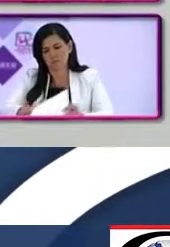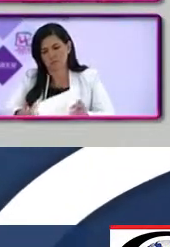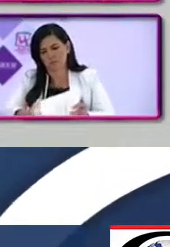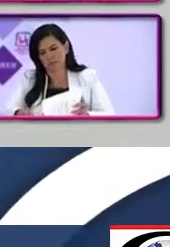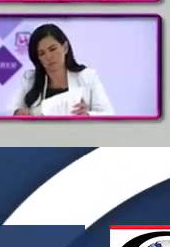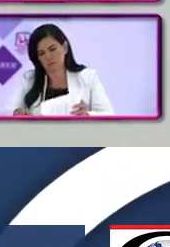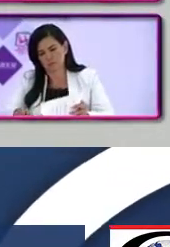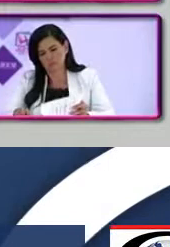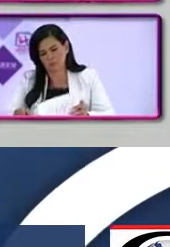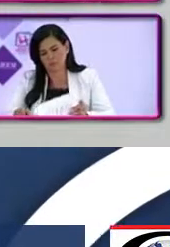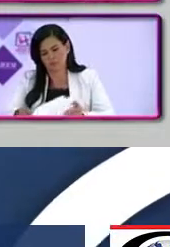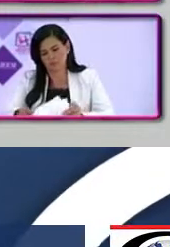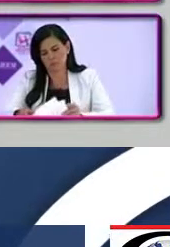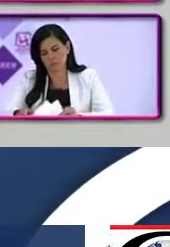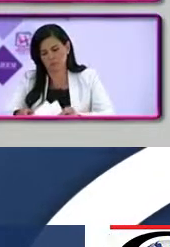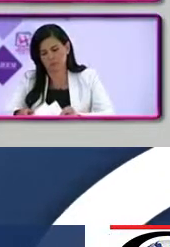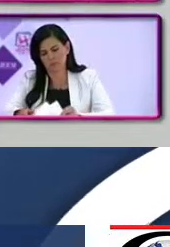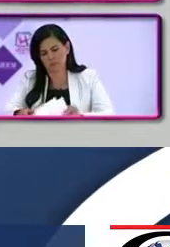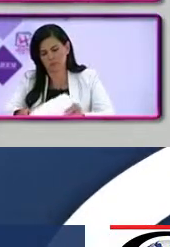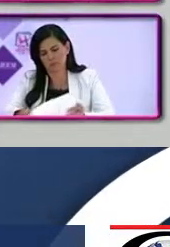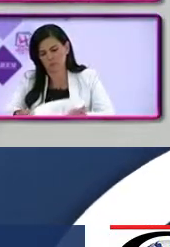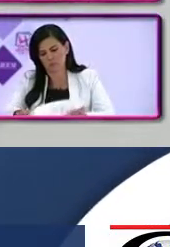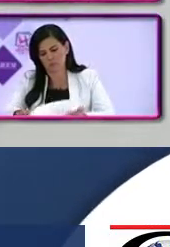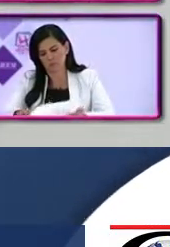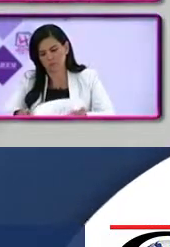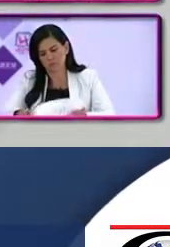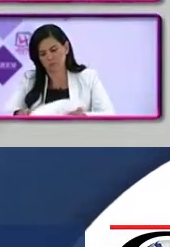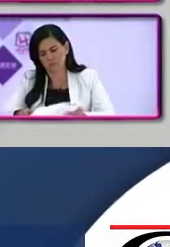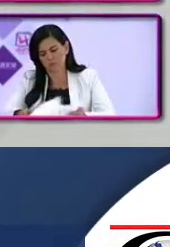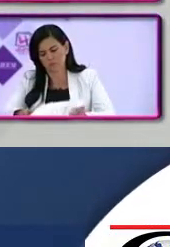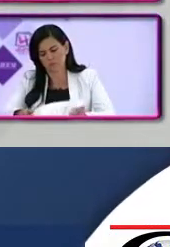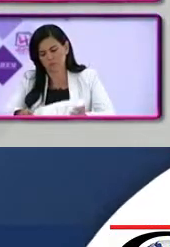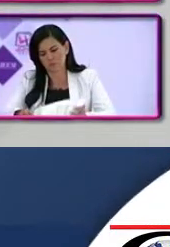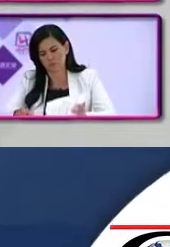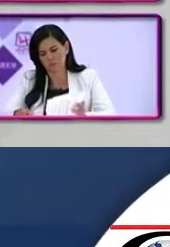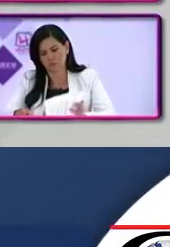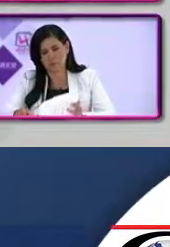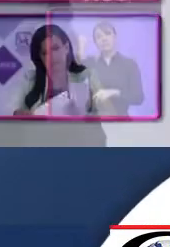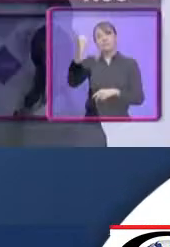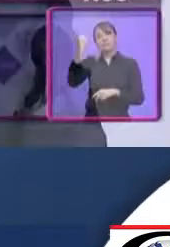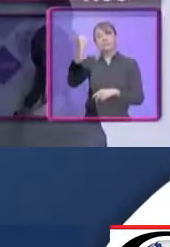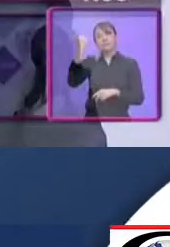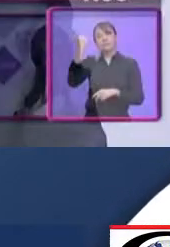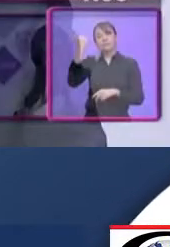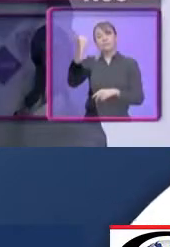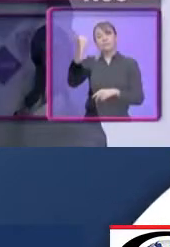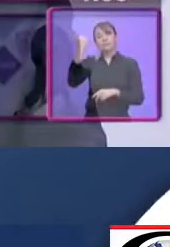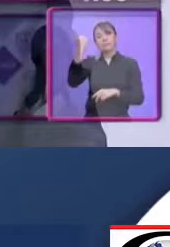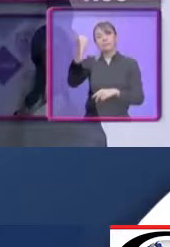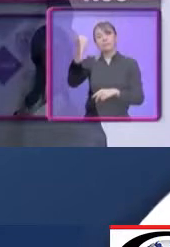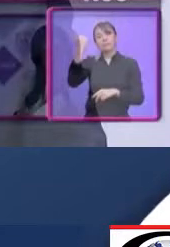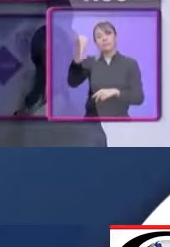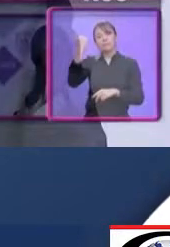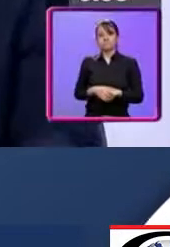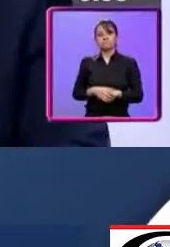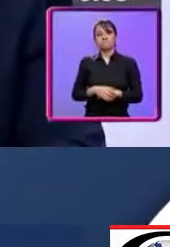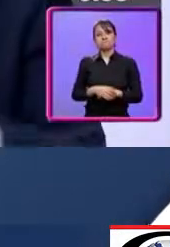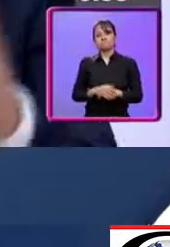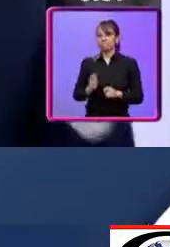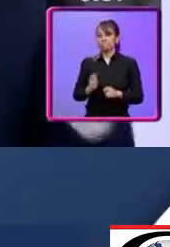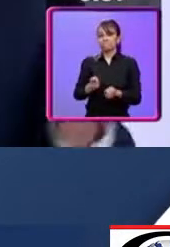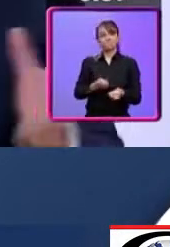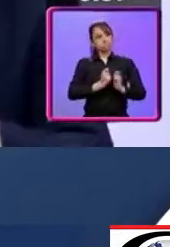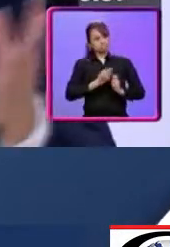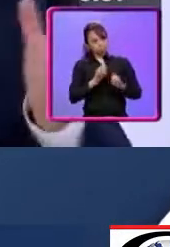de Morena. ¿No consideras al PRD como izquierda? La verdad no. Yo considero al PRD un